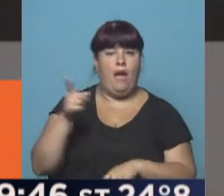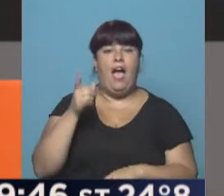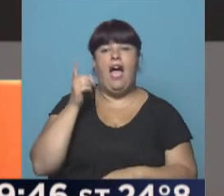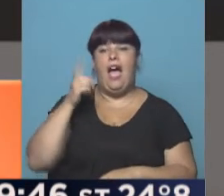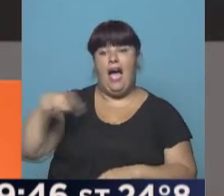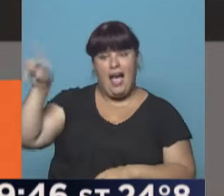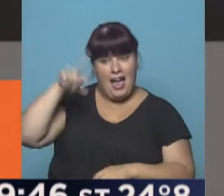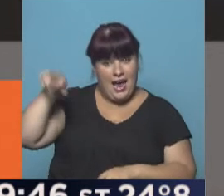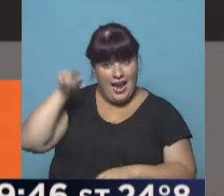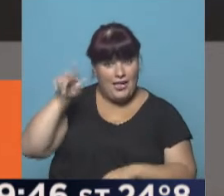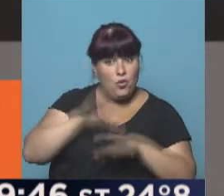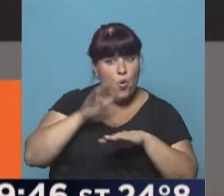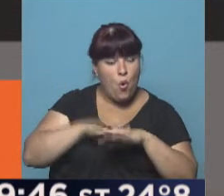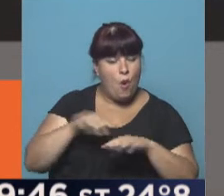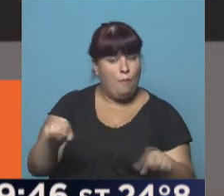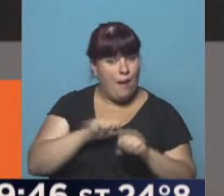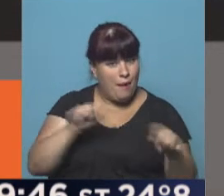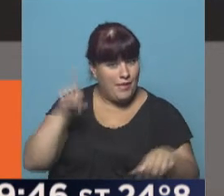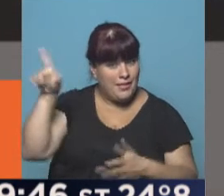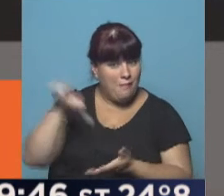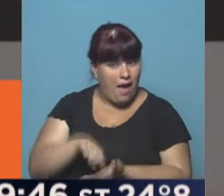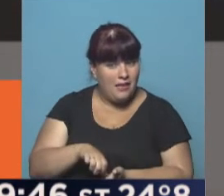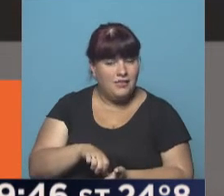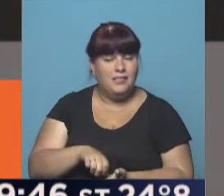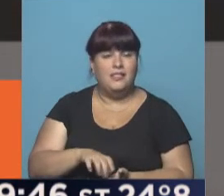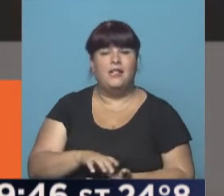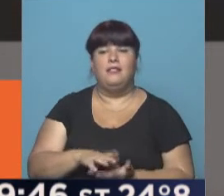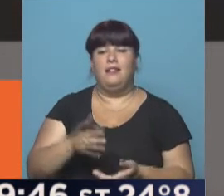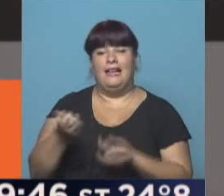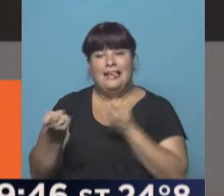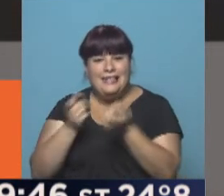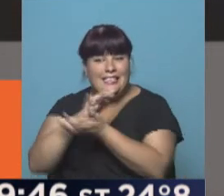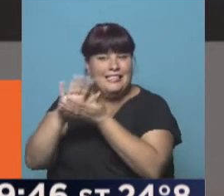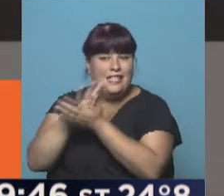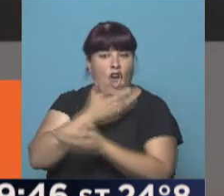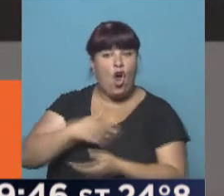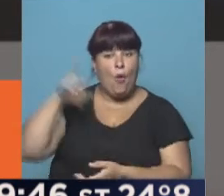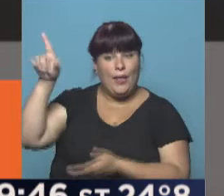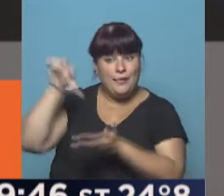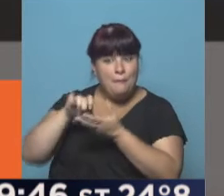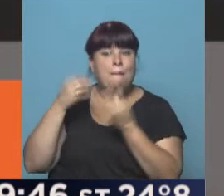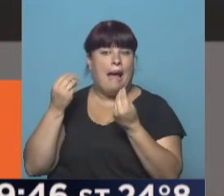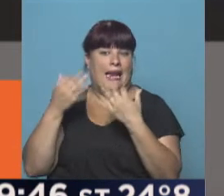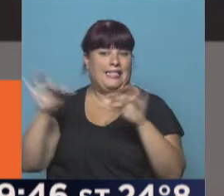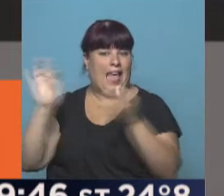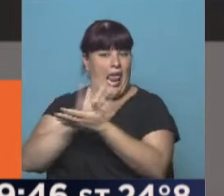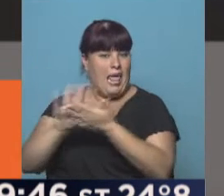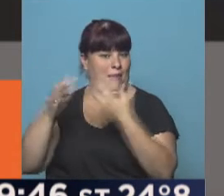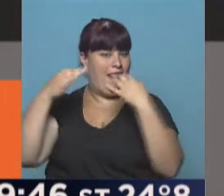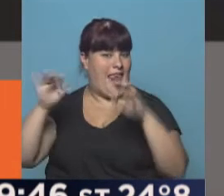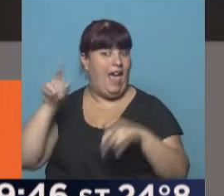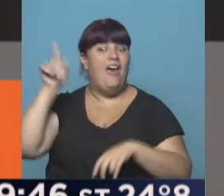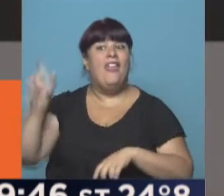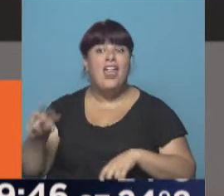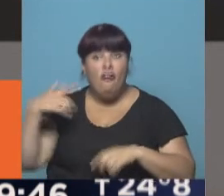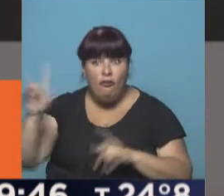esos los imputados de ese país y negociar con las autoridades de ese país para lograr la impunidad de quienes